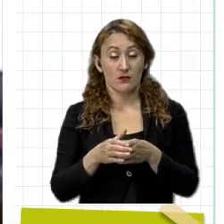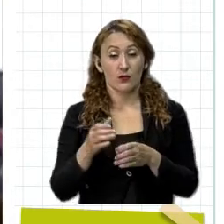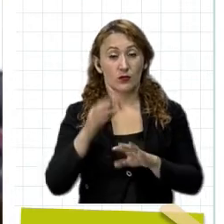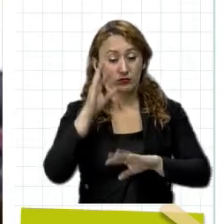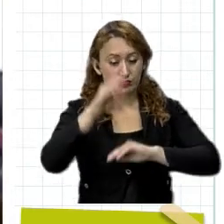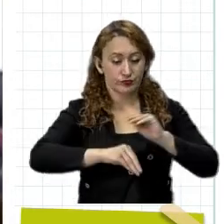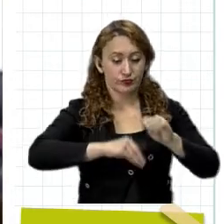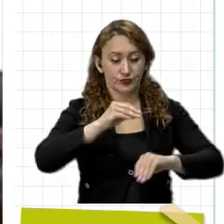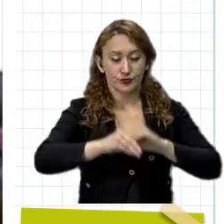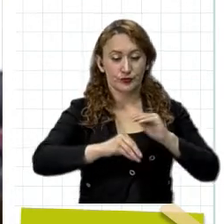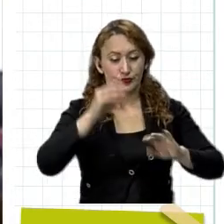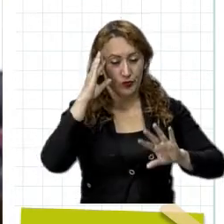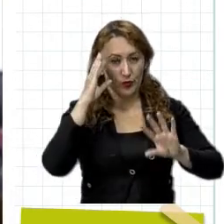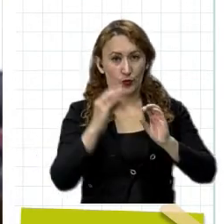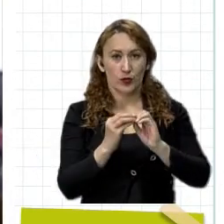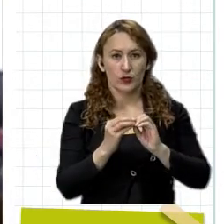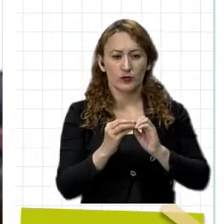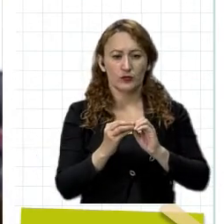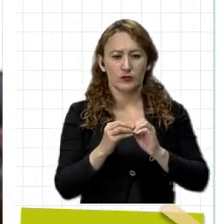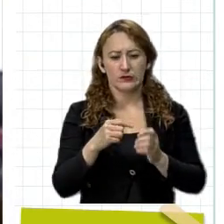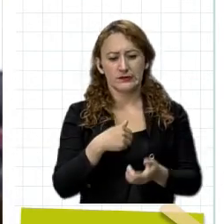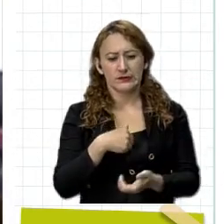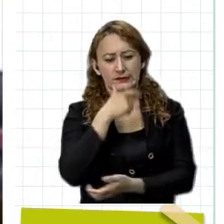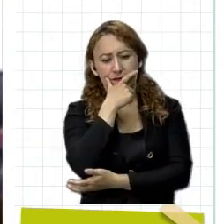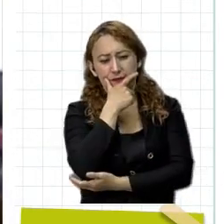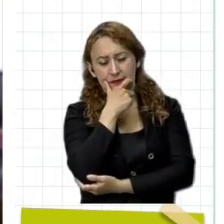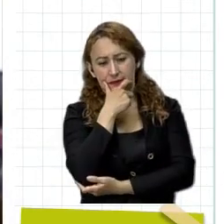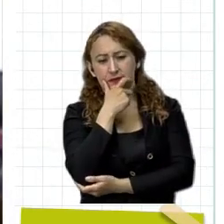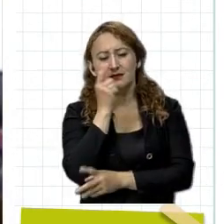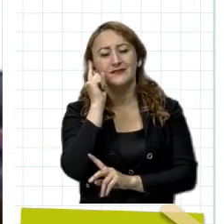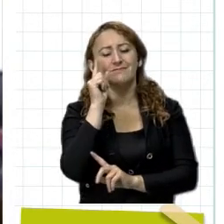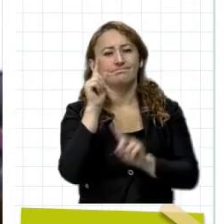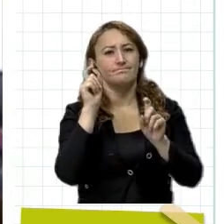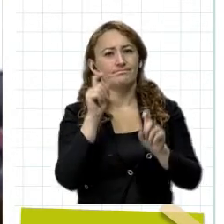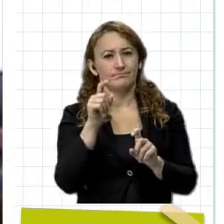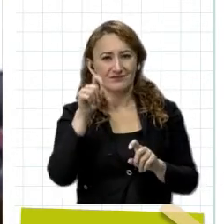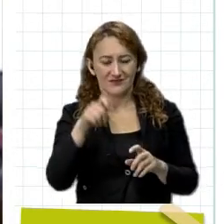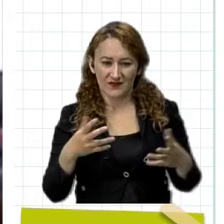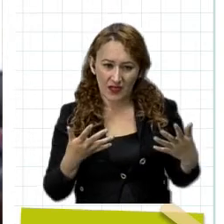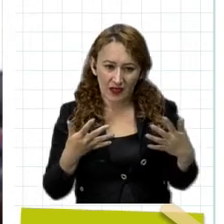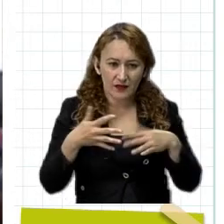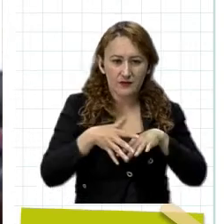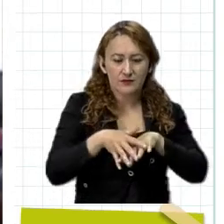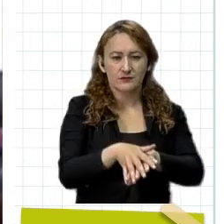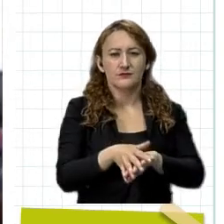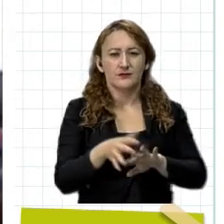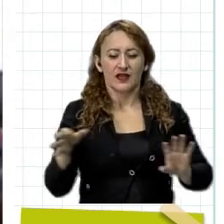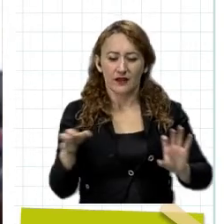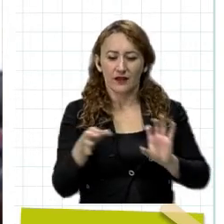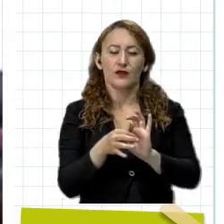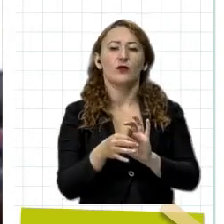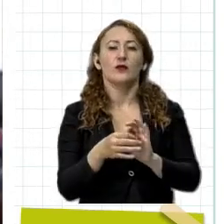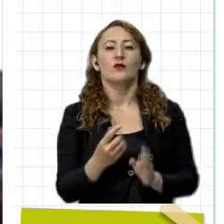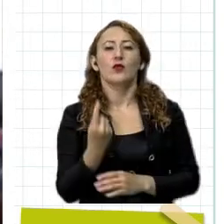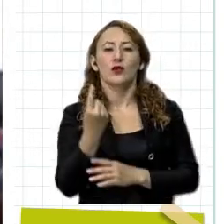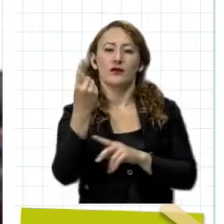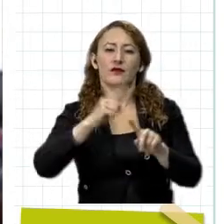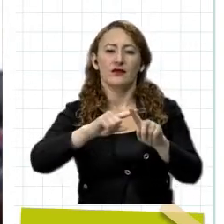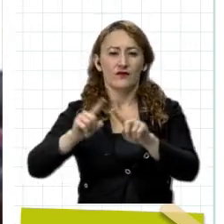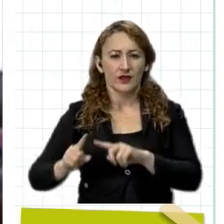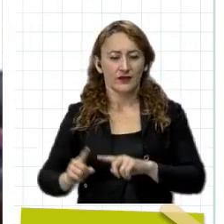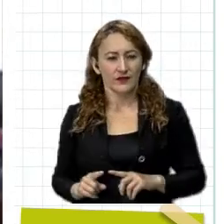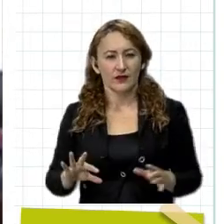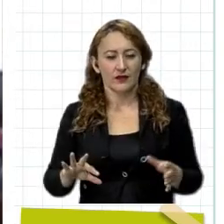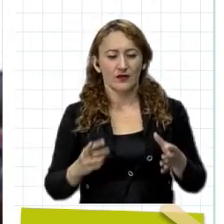acuerdo, me planteo la necesidad de articular y armonizar las distintas políticas de inclusión en